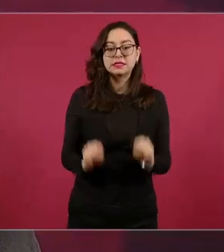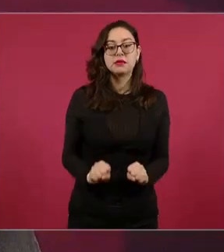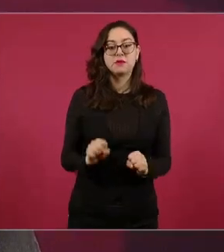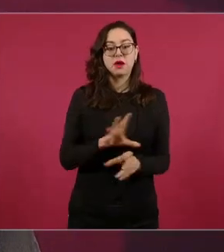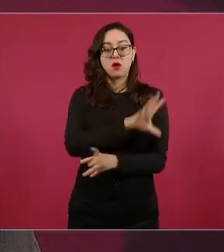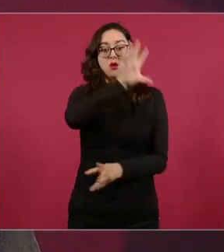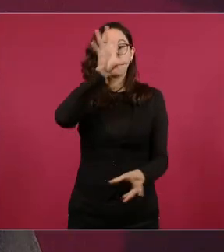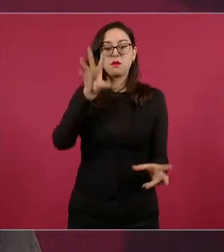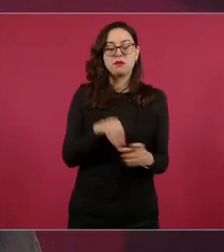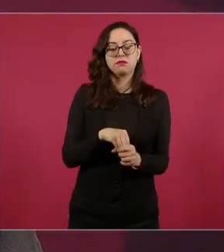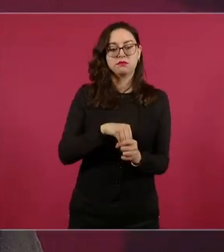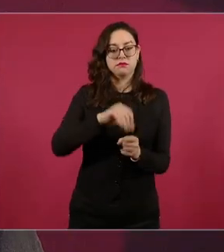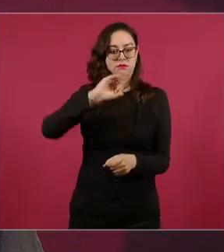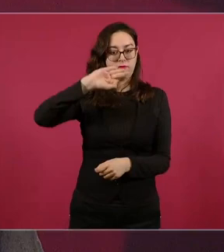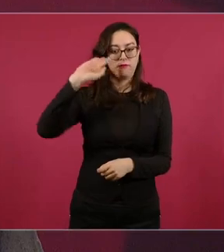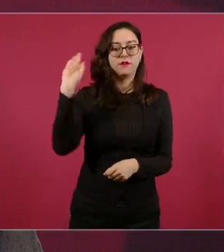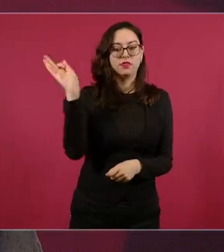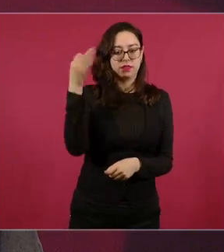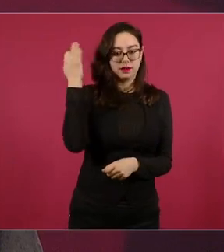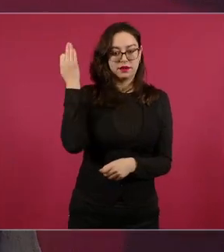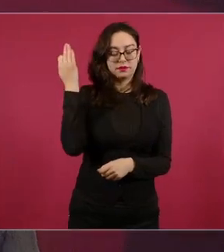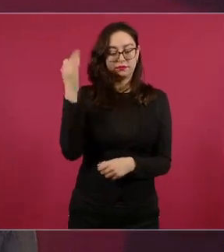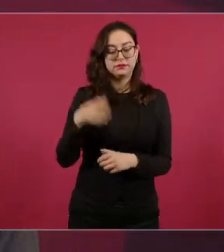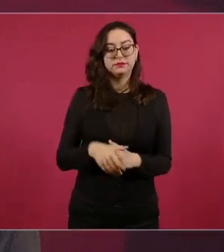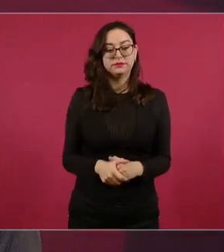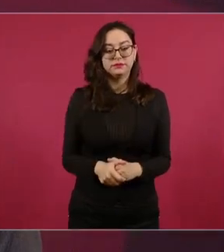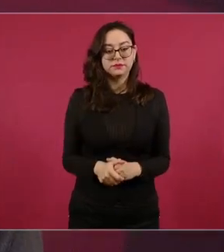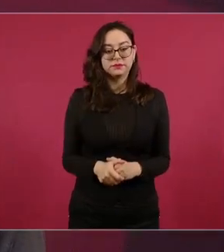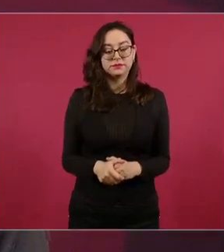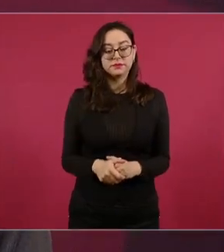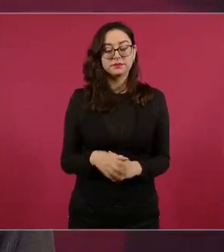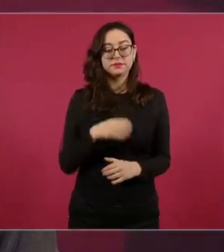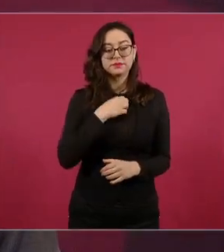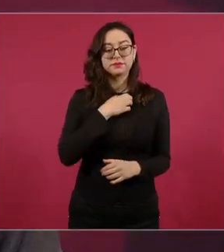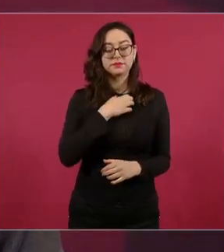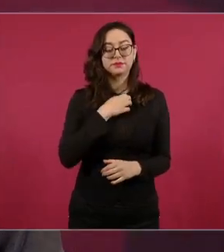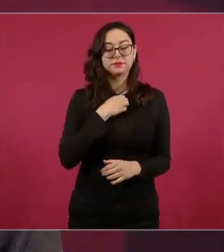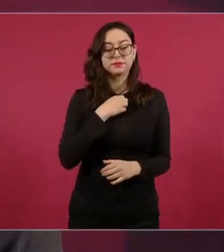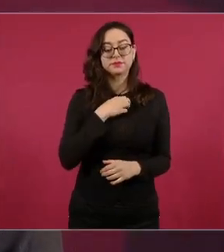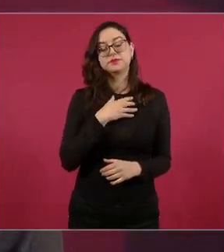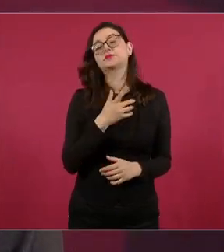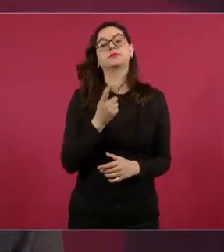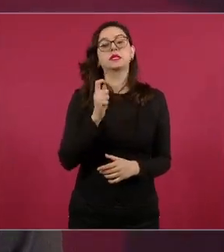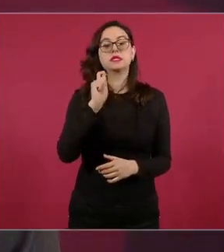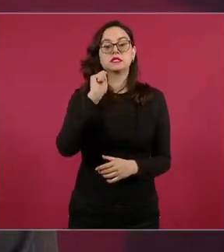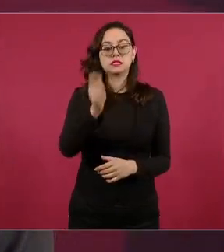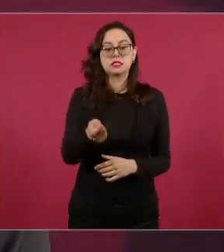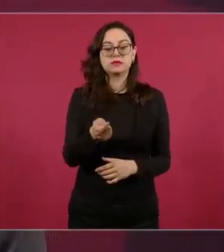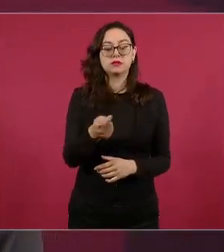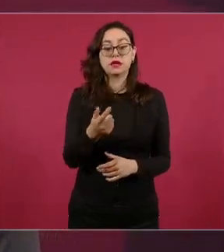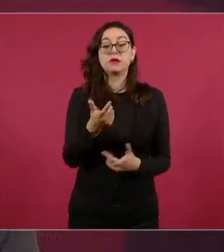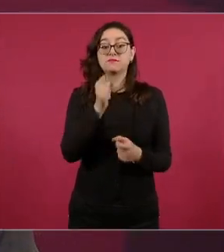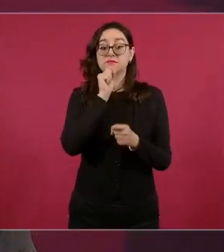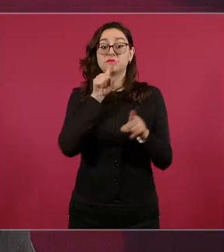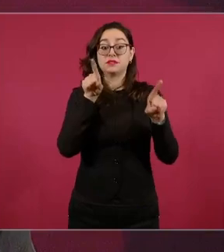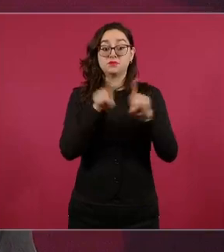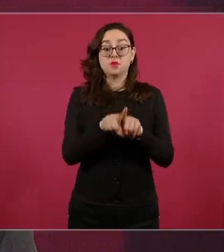federalizado, que esto implica también federalizar la nómina,